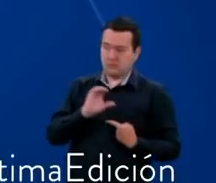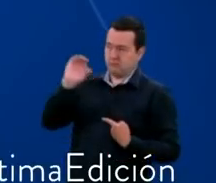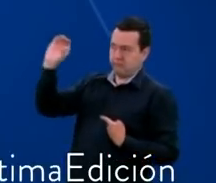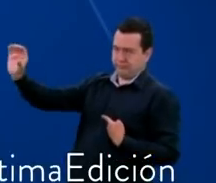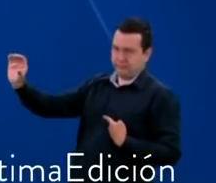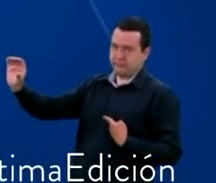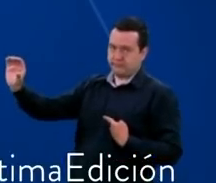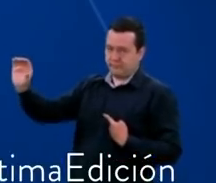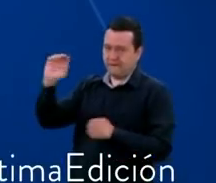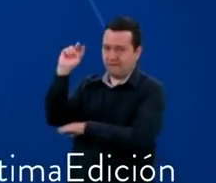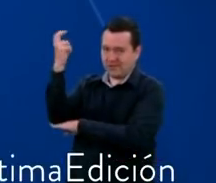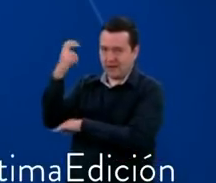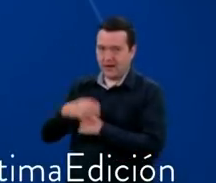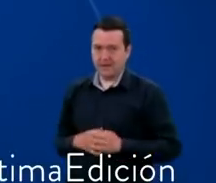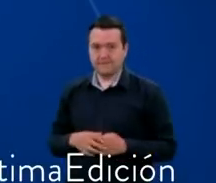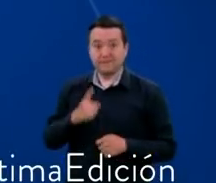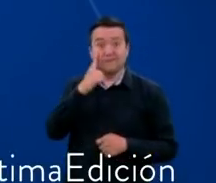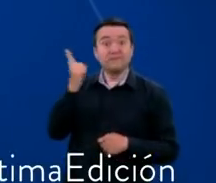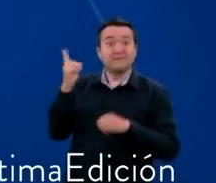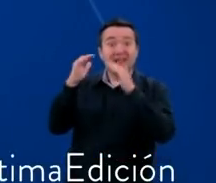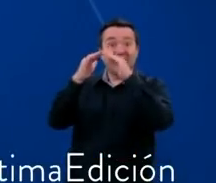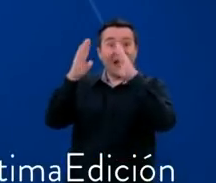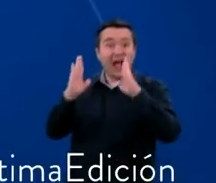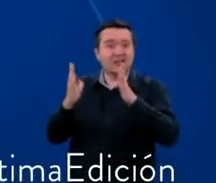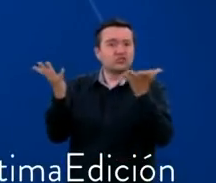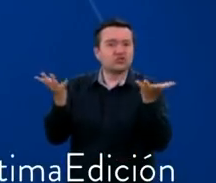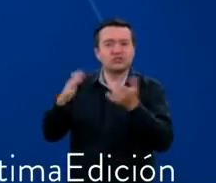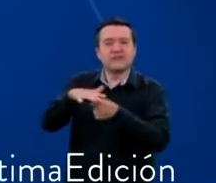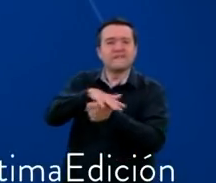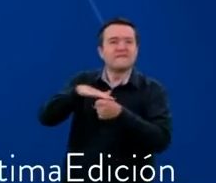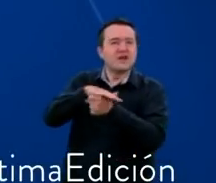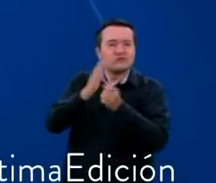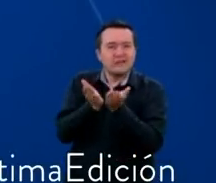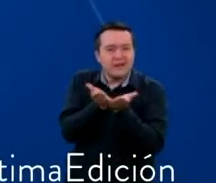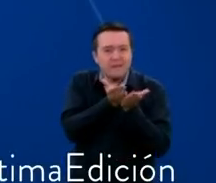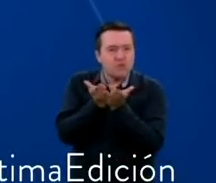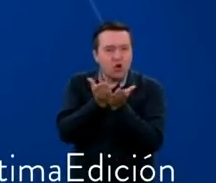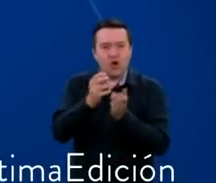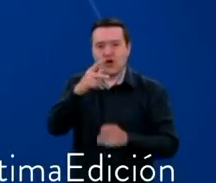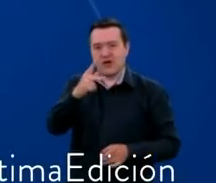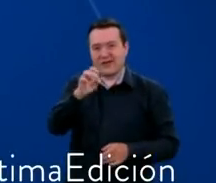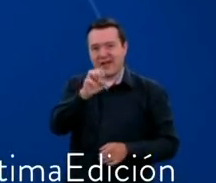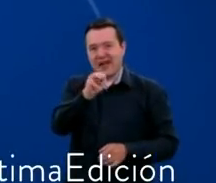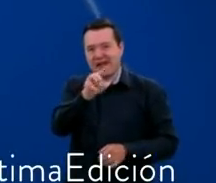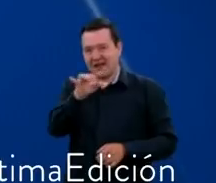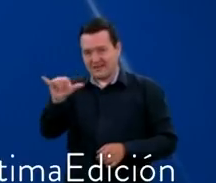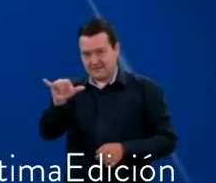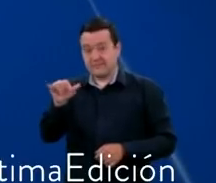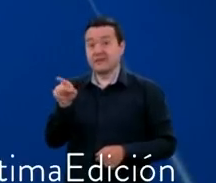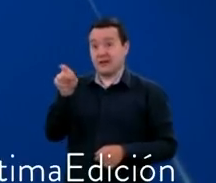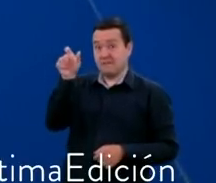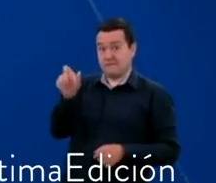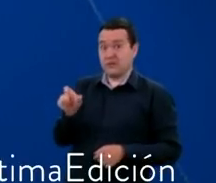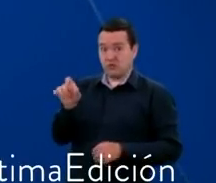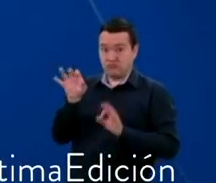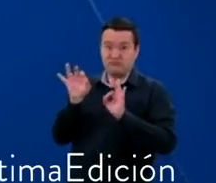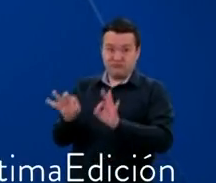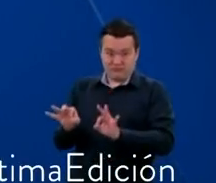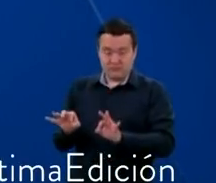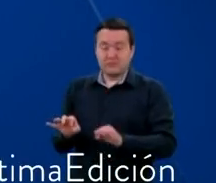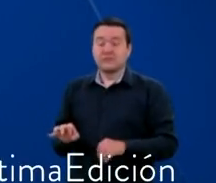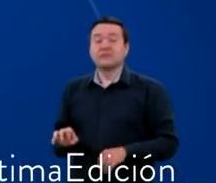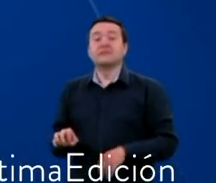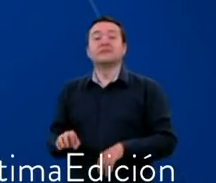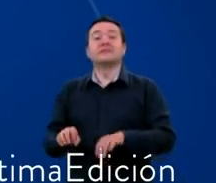fiscalía. A esta vivienda ubicada en el barrio Kennedy llegaron las autoridades y capturaron a 7 de los 13 integrantes de la banda, todos de una